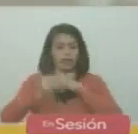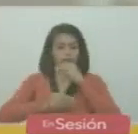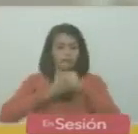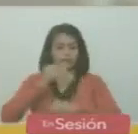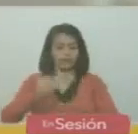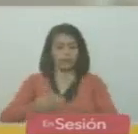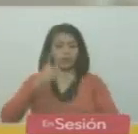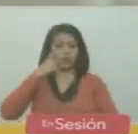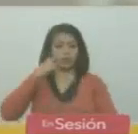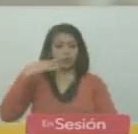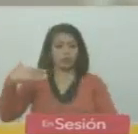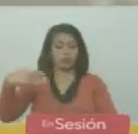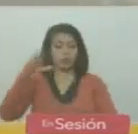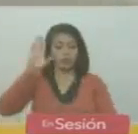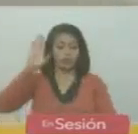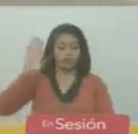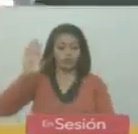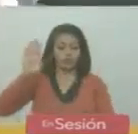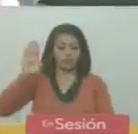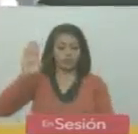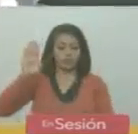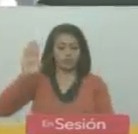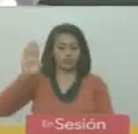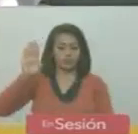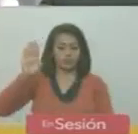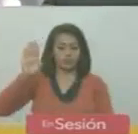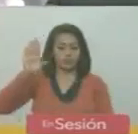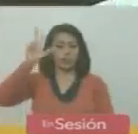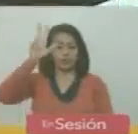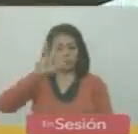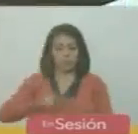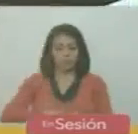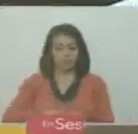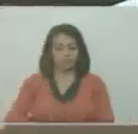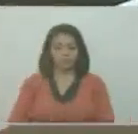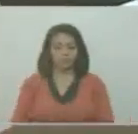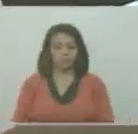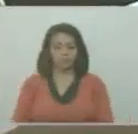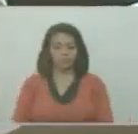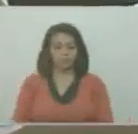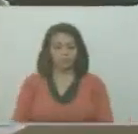sírvanse manifestarlo con la señal de costumbre. Queda aprobado.